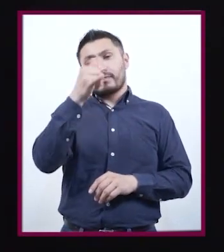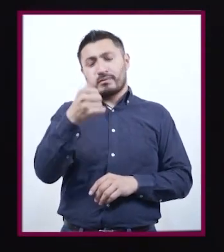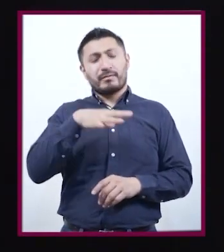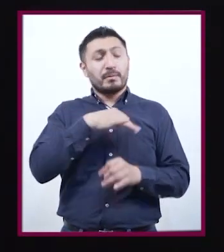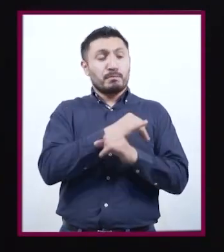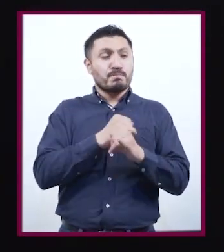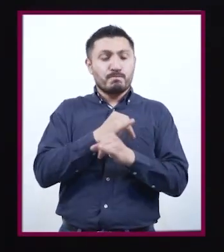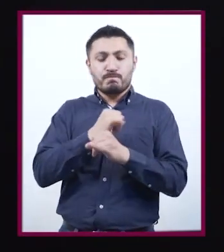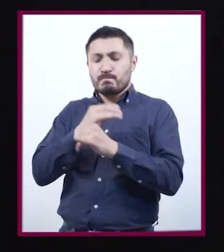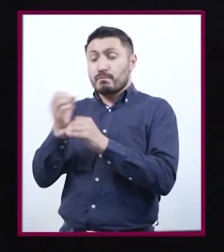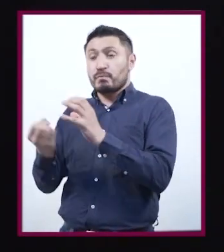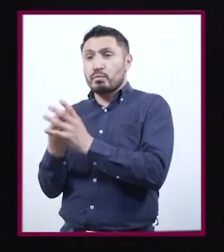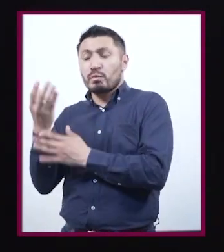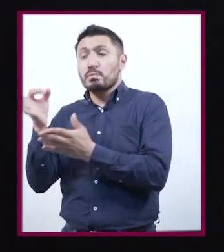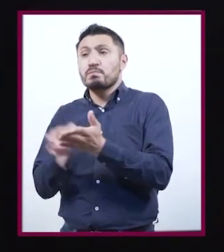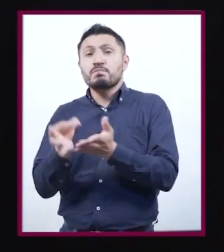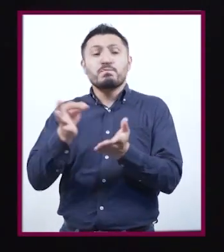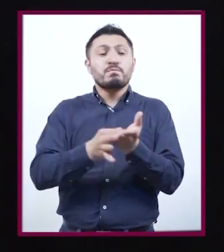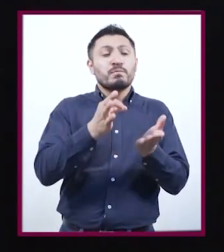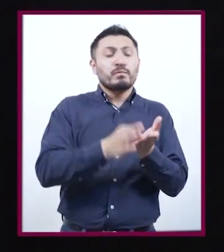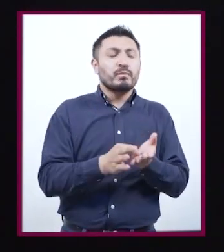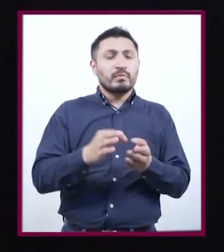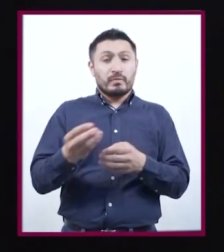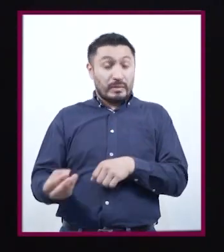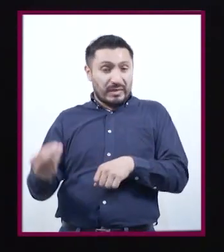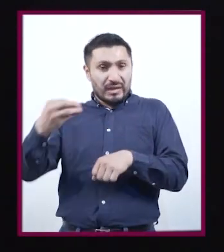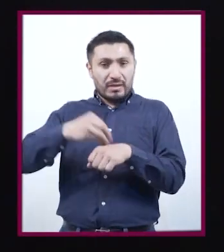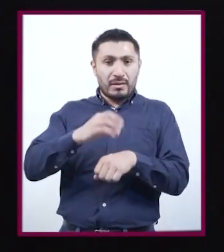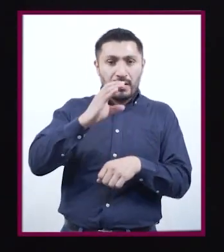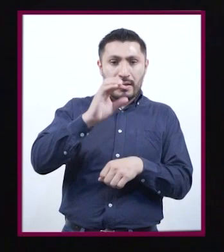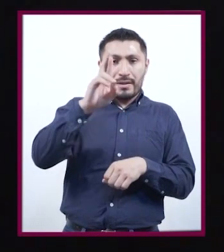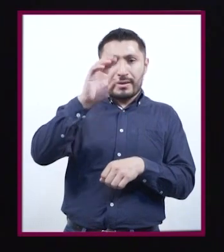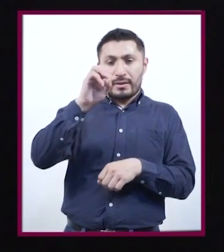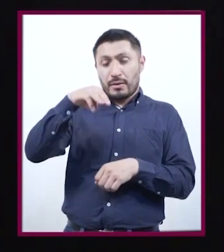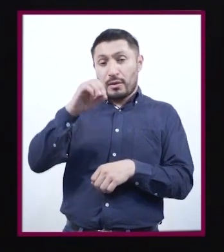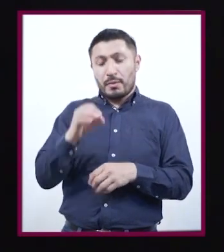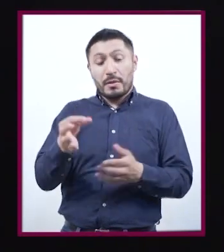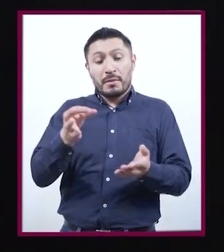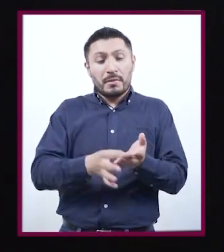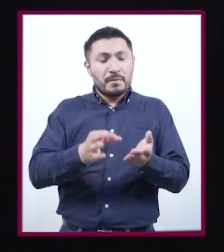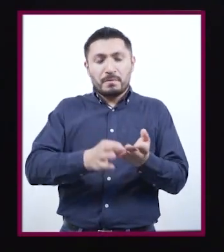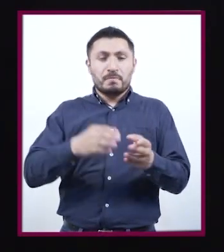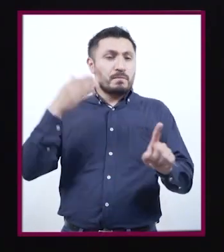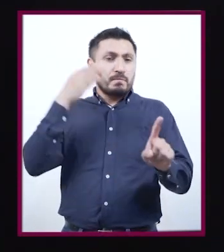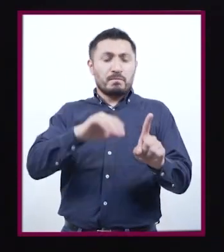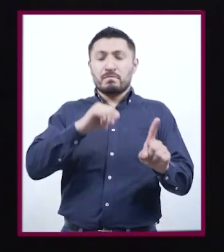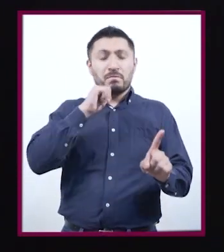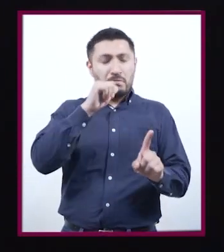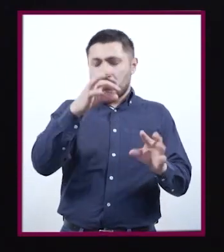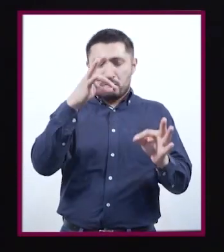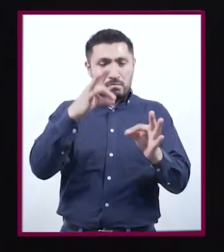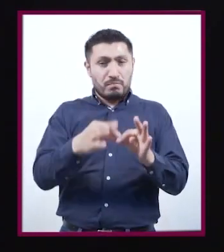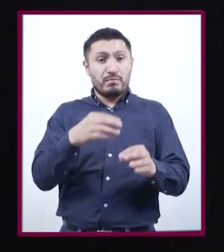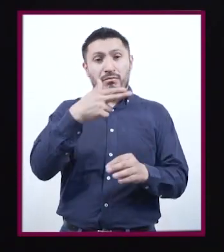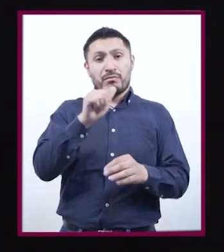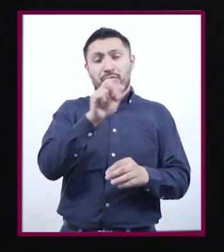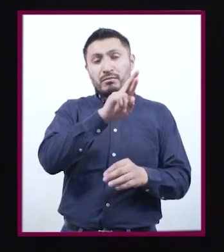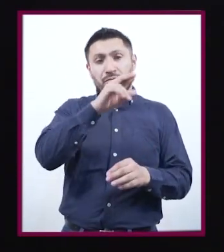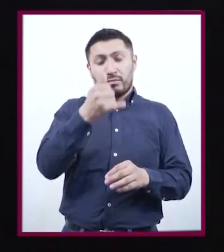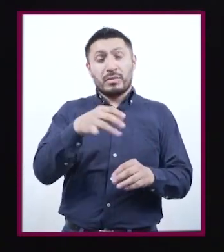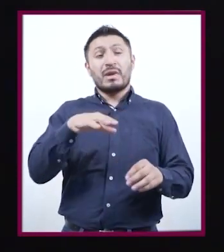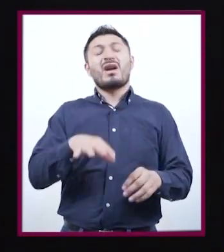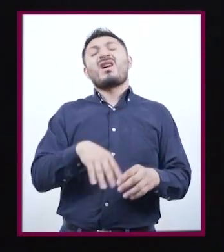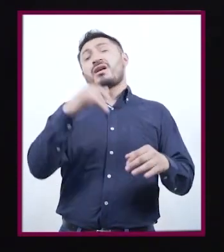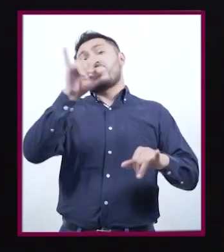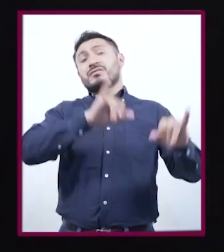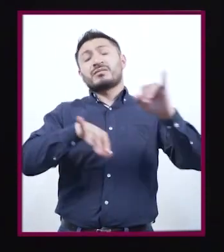a experimentar con nuevos aceros. Se cuenta que después de añadir cromo al acero y probar que no cumplía el objetivo que le pidieron, Harry desechó